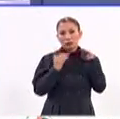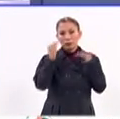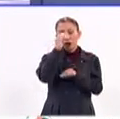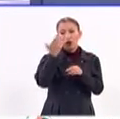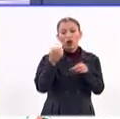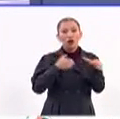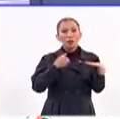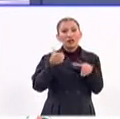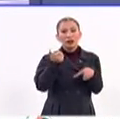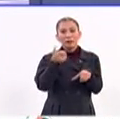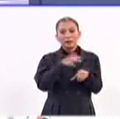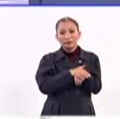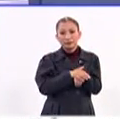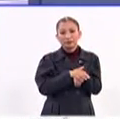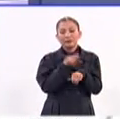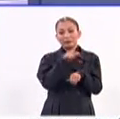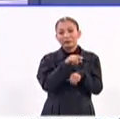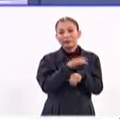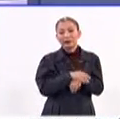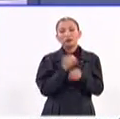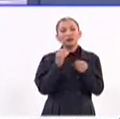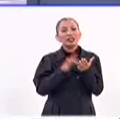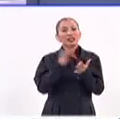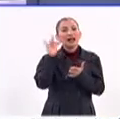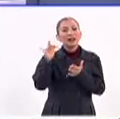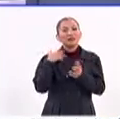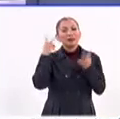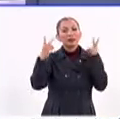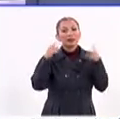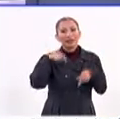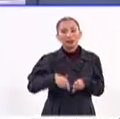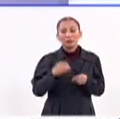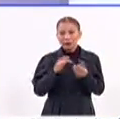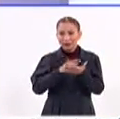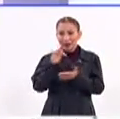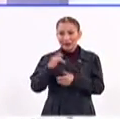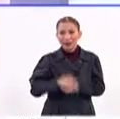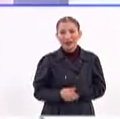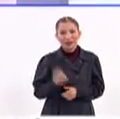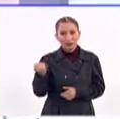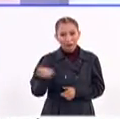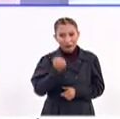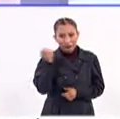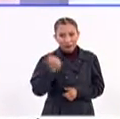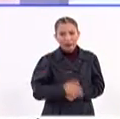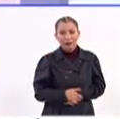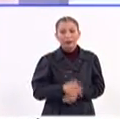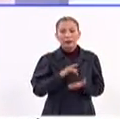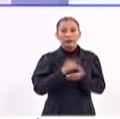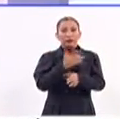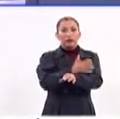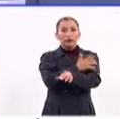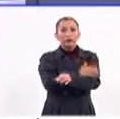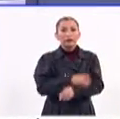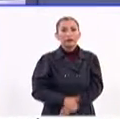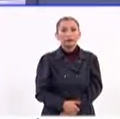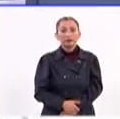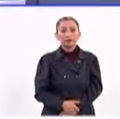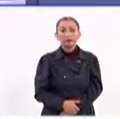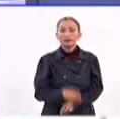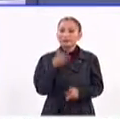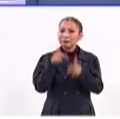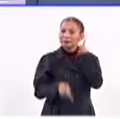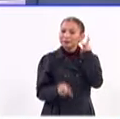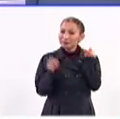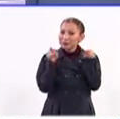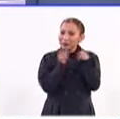Superior de Comercio y Administración de esta universidad. Muchas gracias por habernos Muchas acompañado gracias a el día de ustedes. hoy. Mucho Primero éxito. los éxitos. Gracias por acompañarnos. Gracias. Pues vamos a hacer